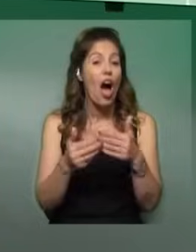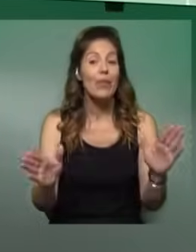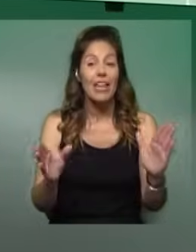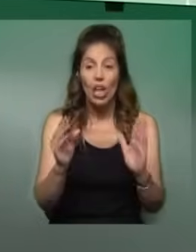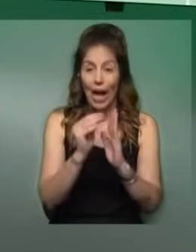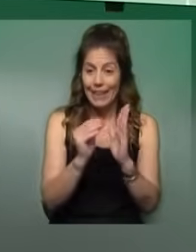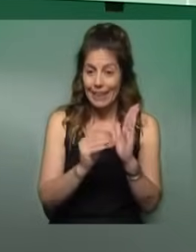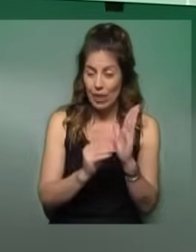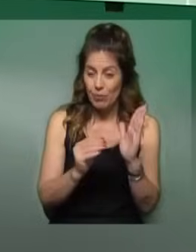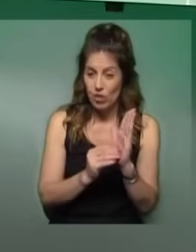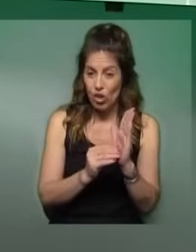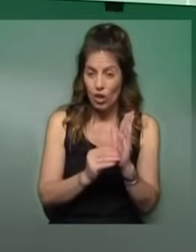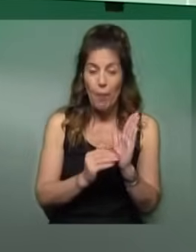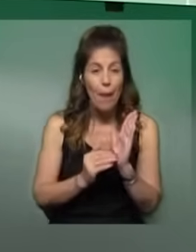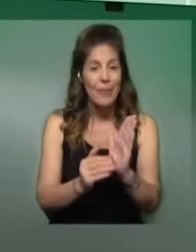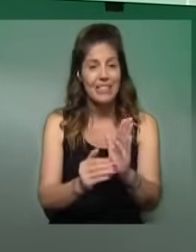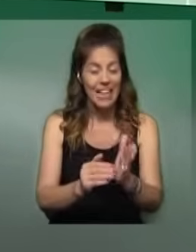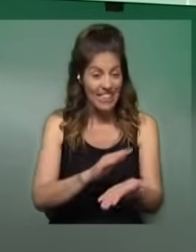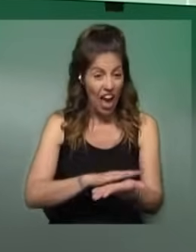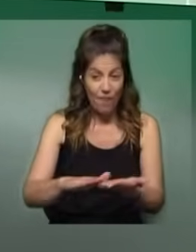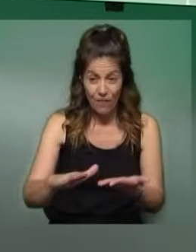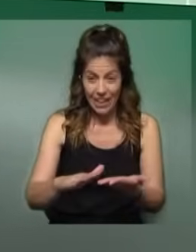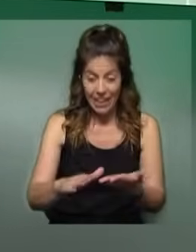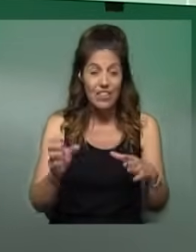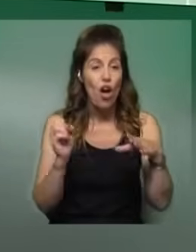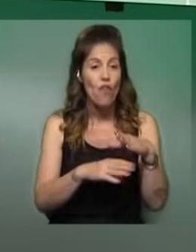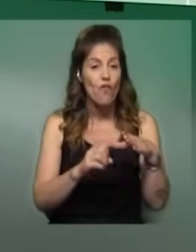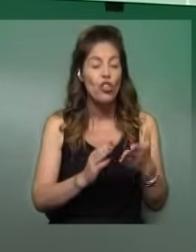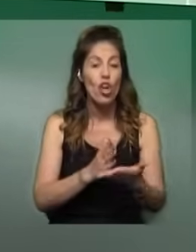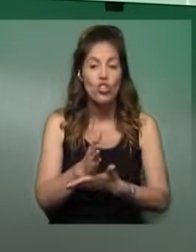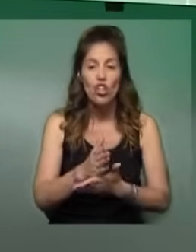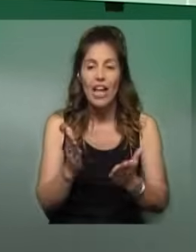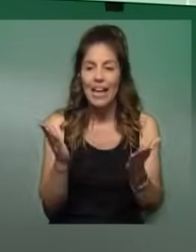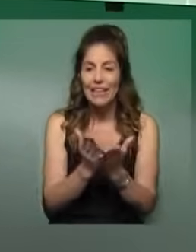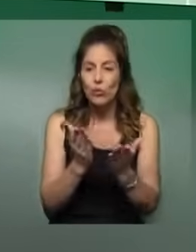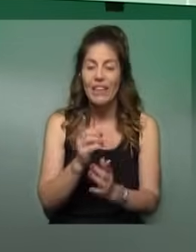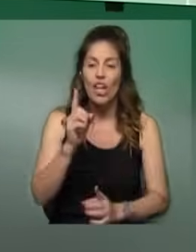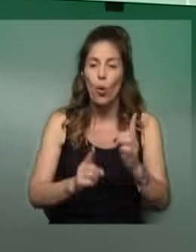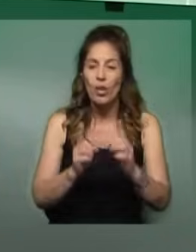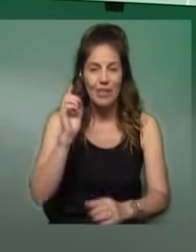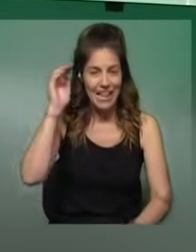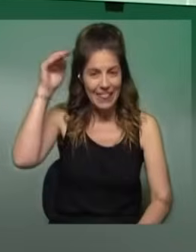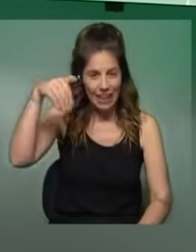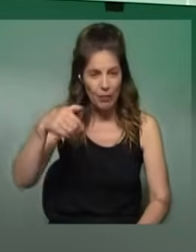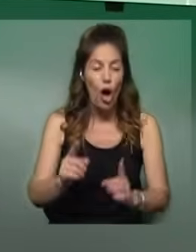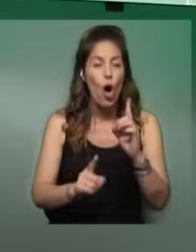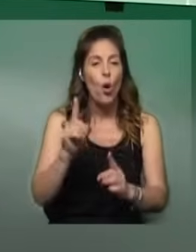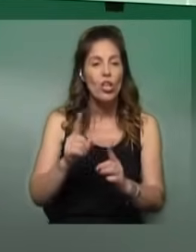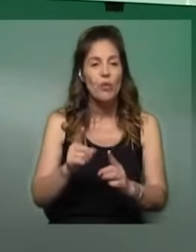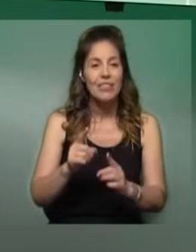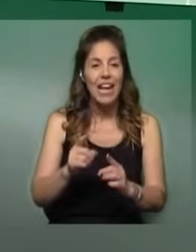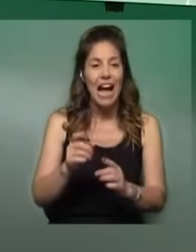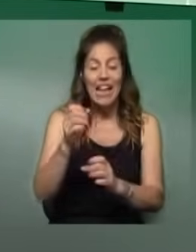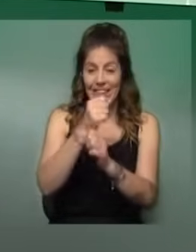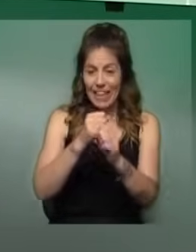inscripciones para postularse a becas del fondo de solidaridad para estudiantes de la Universidad de la República la universidad tecnológica